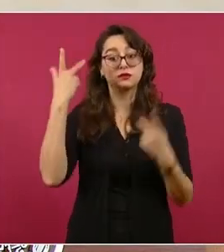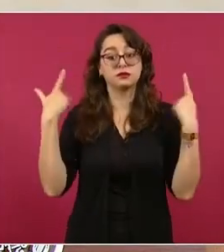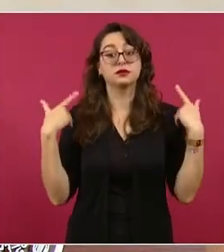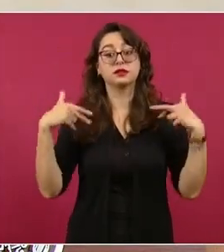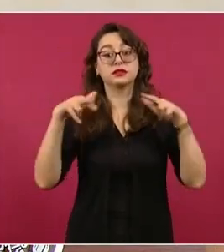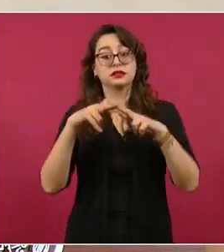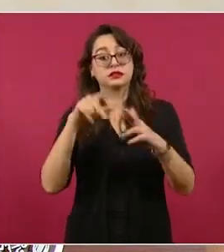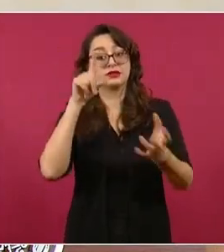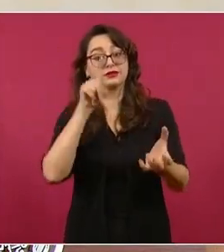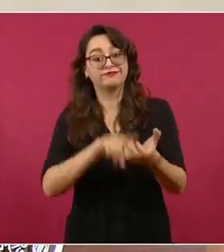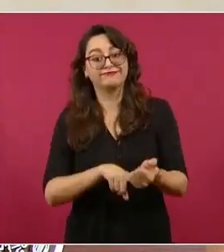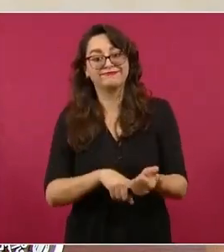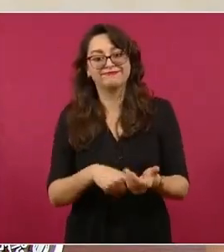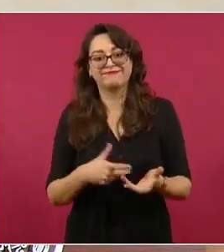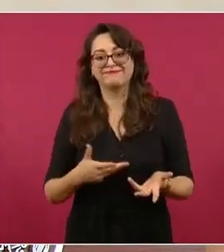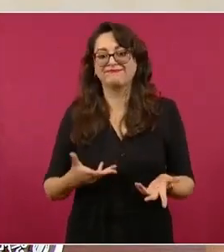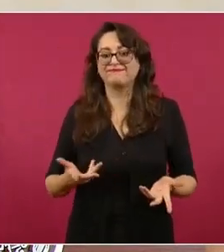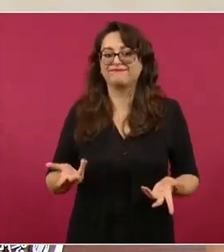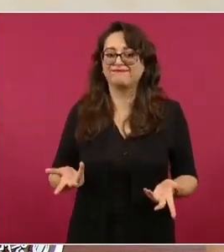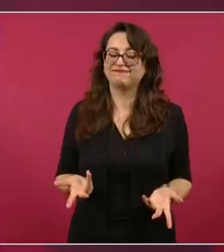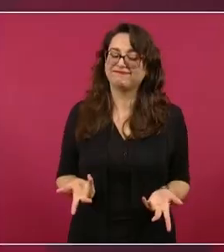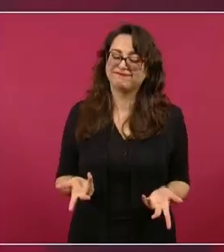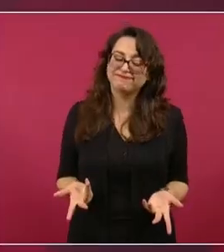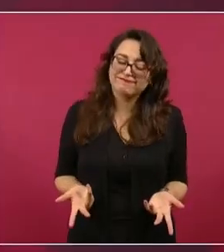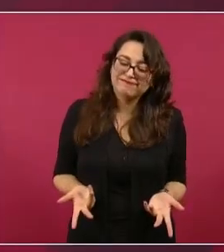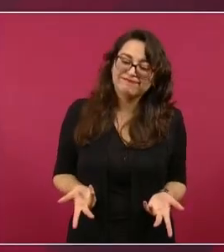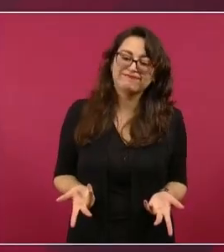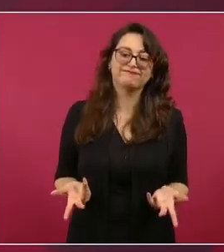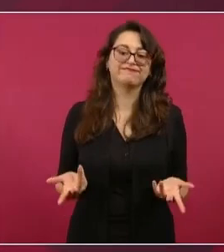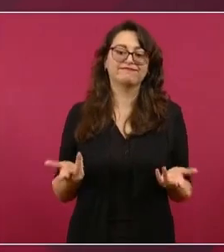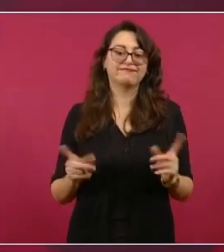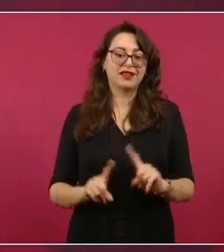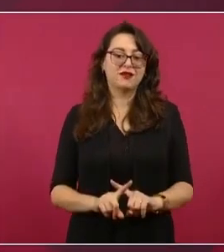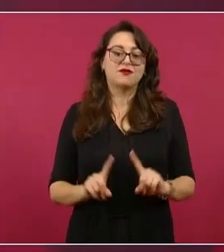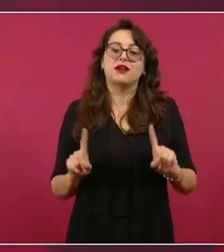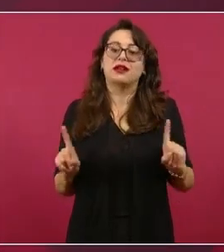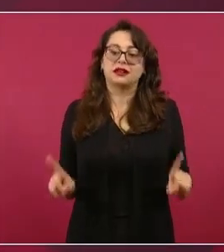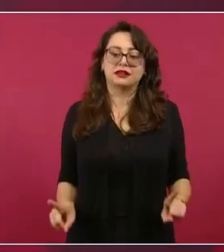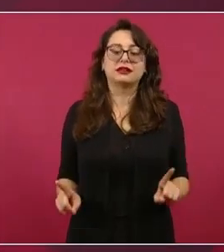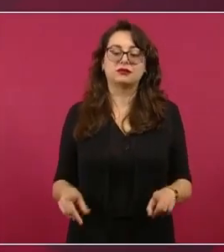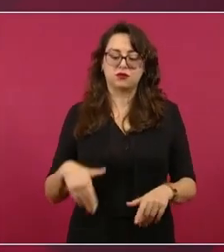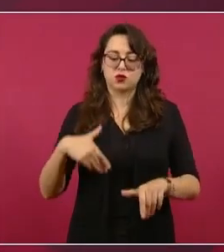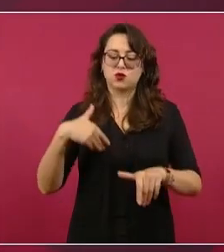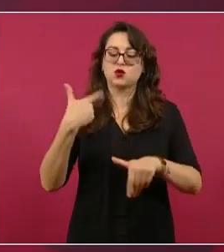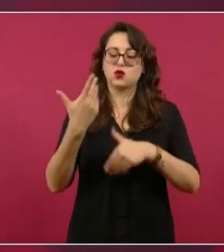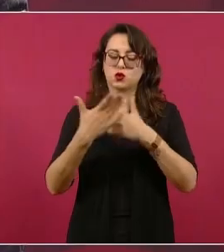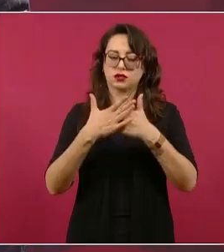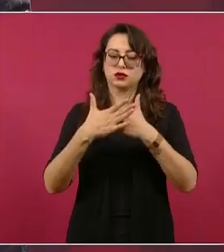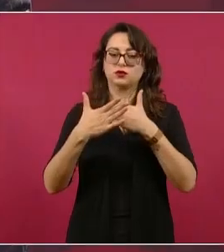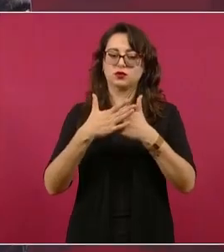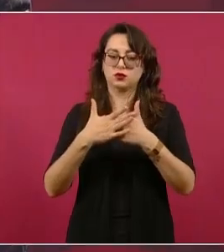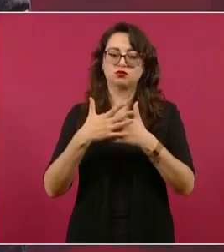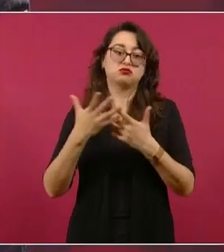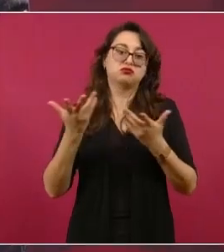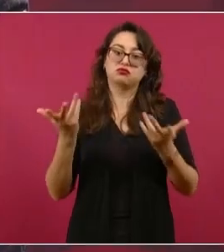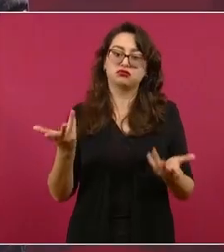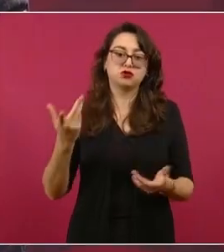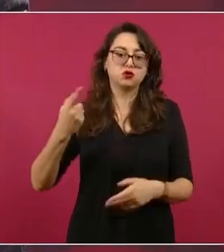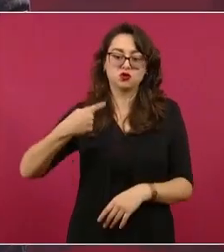en su momento se va a informar lo que les corresponde de presupuesto.